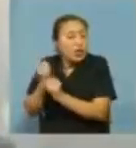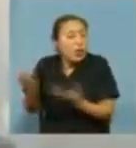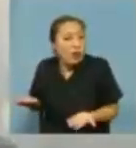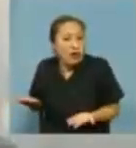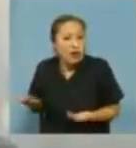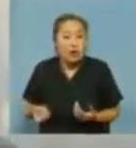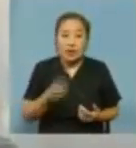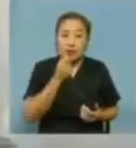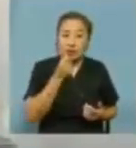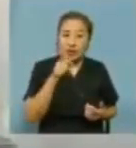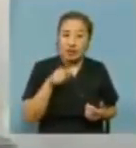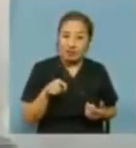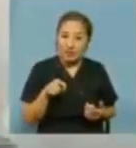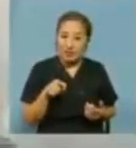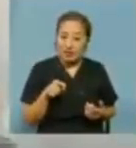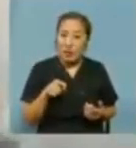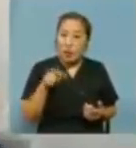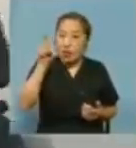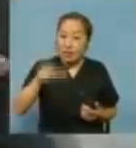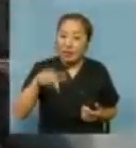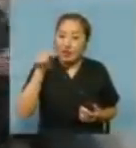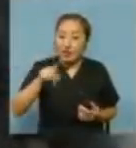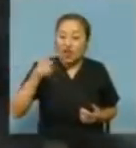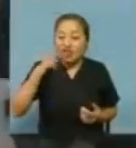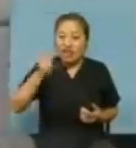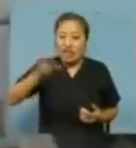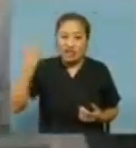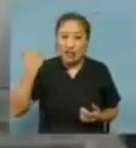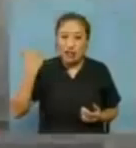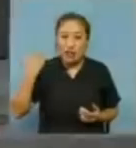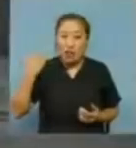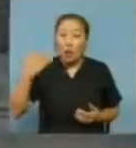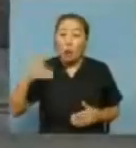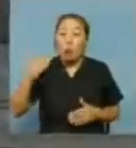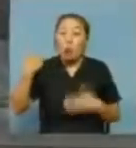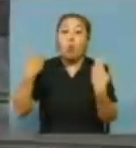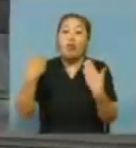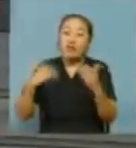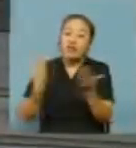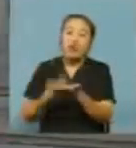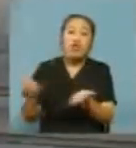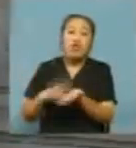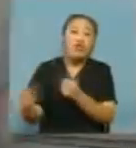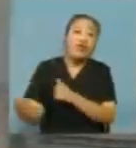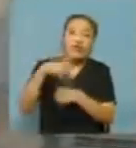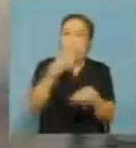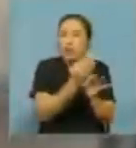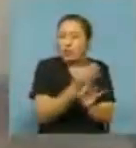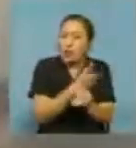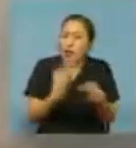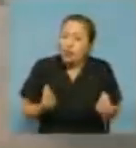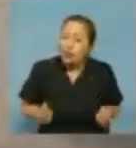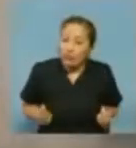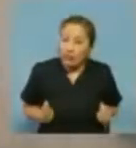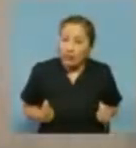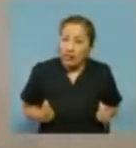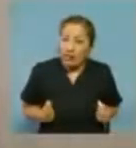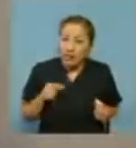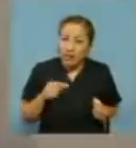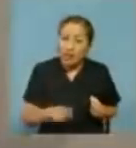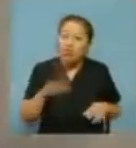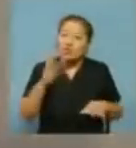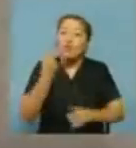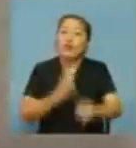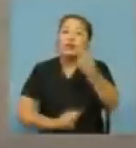por ejemplo, alguien que fue removido el día de ayer puede continuar trabajando en otra escuela, Es